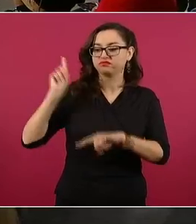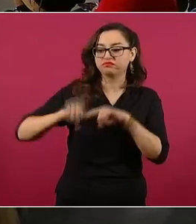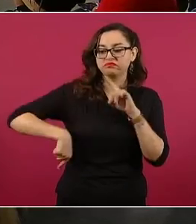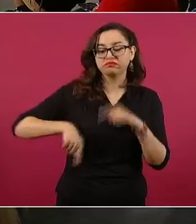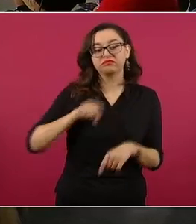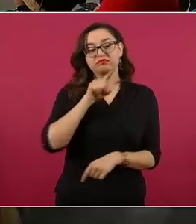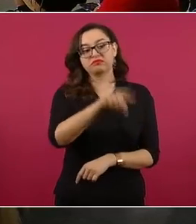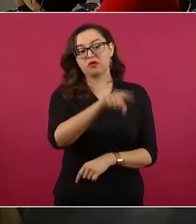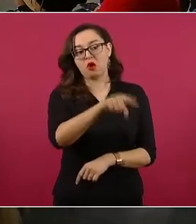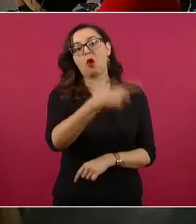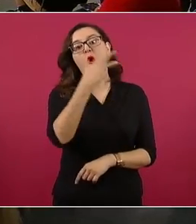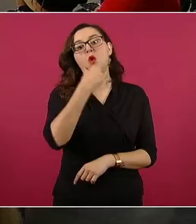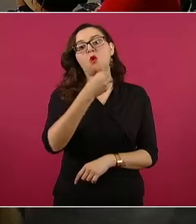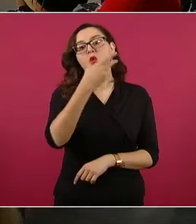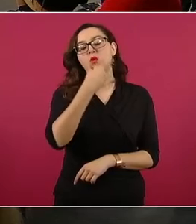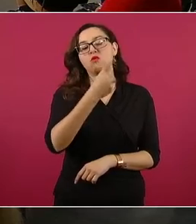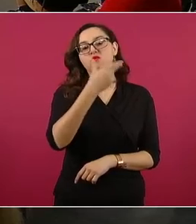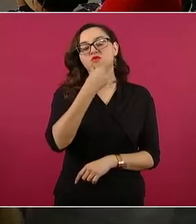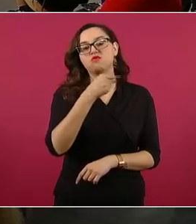que